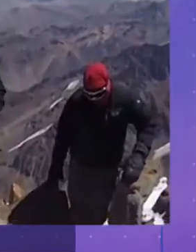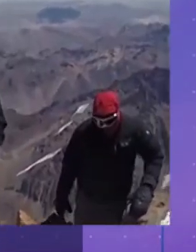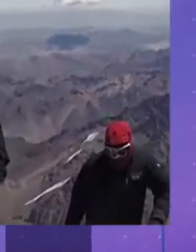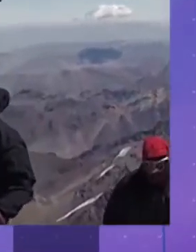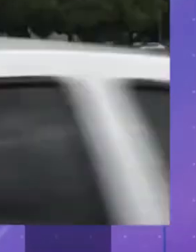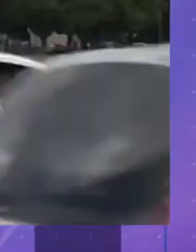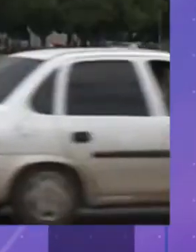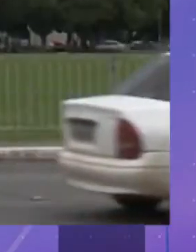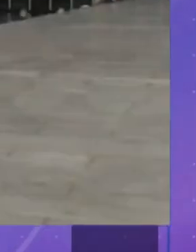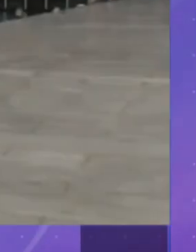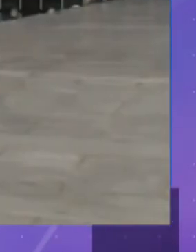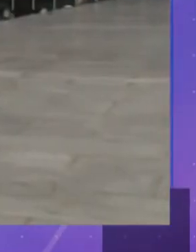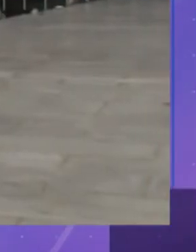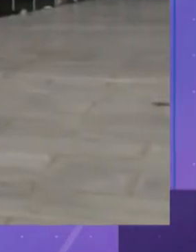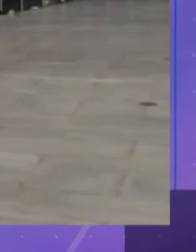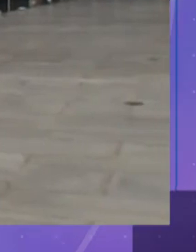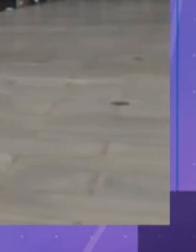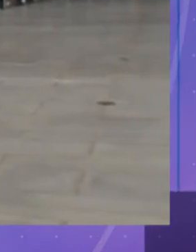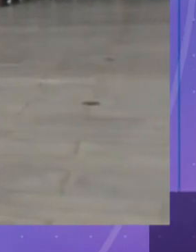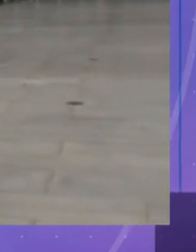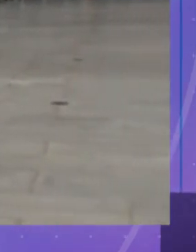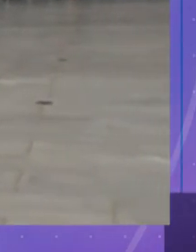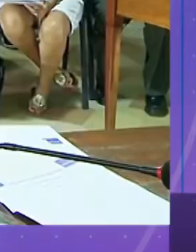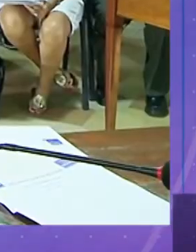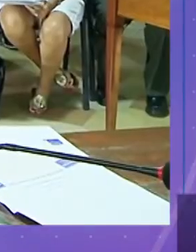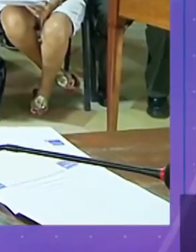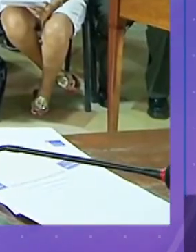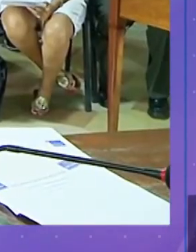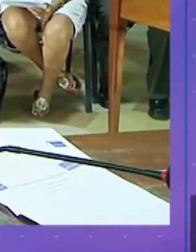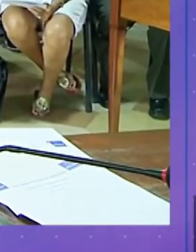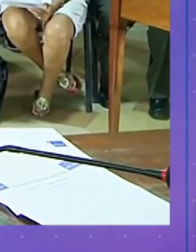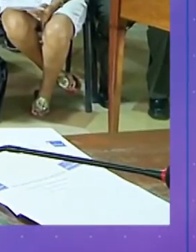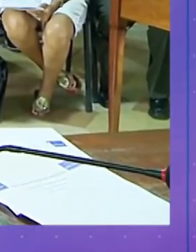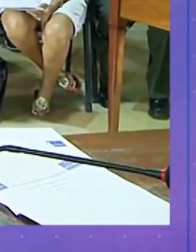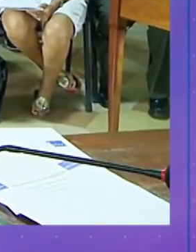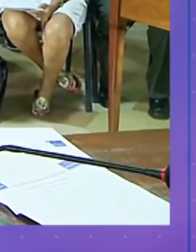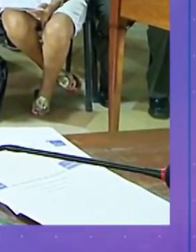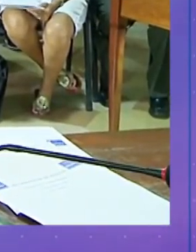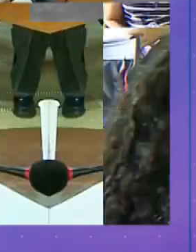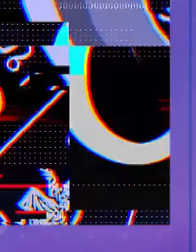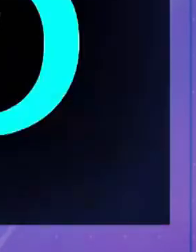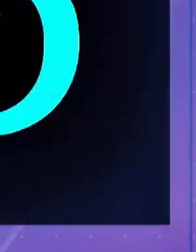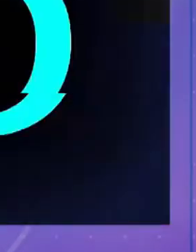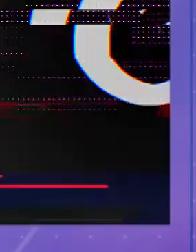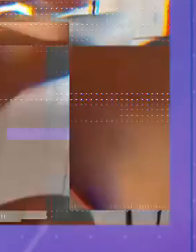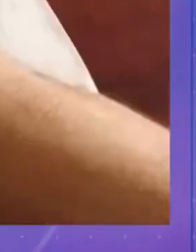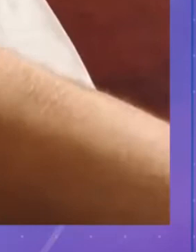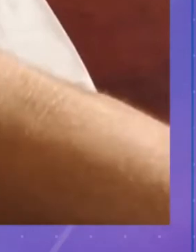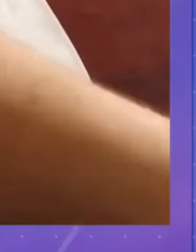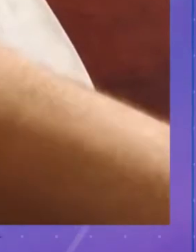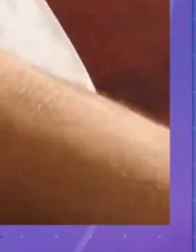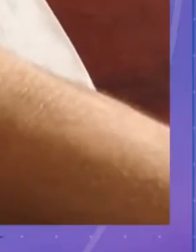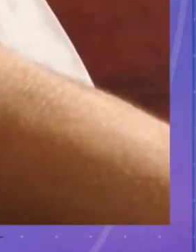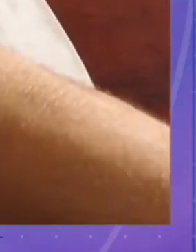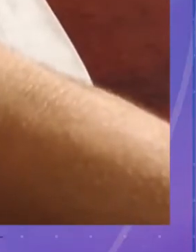cumbres, una social en Brasilia en el mes de junio y otra en Paraguay a fines de ese año. En junio se firmaron